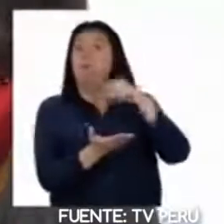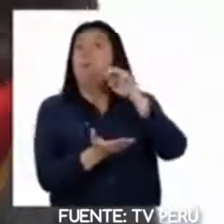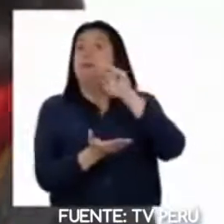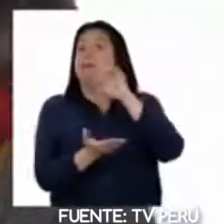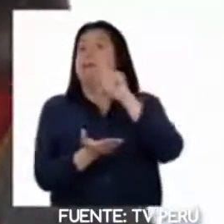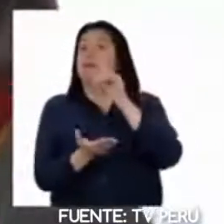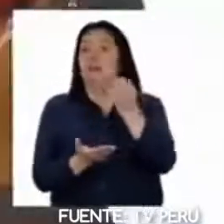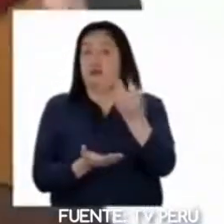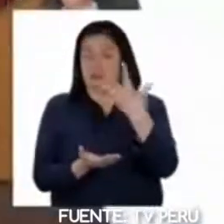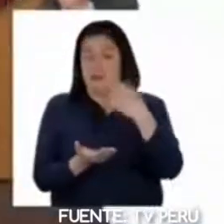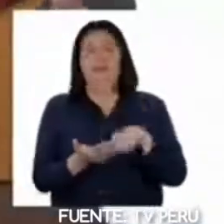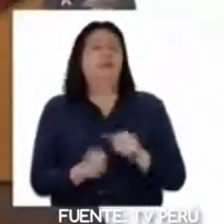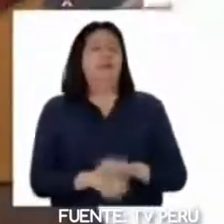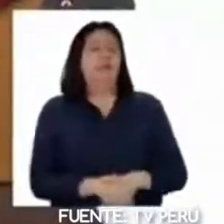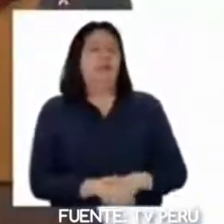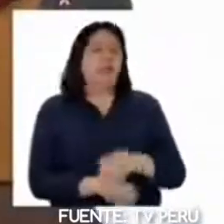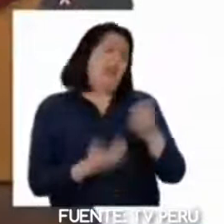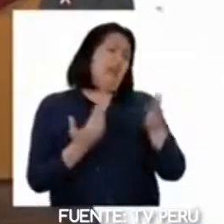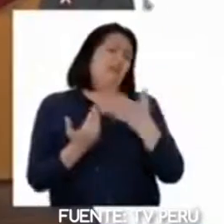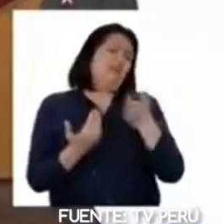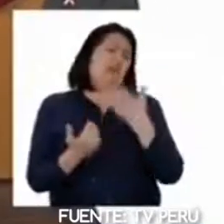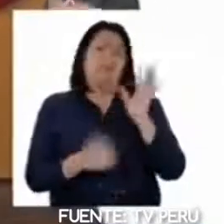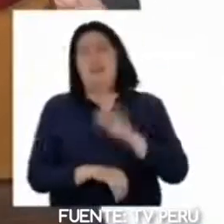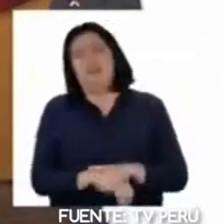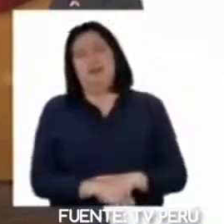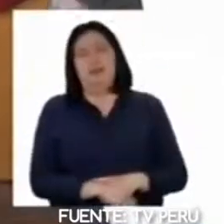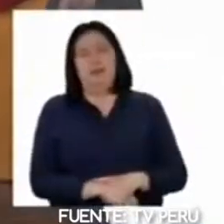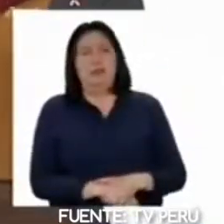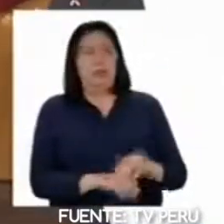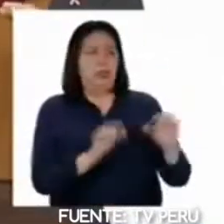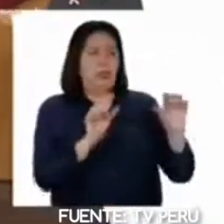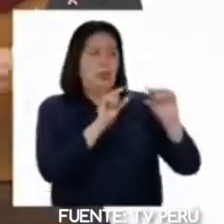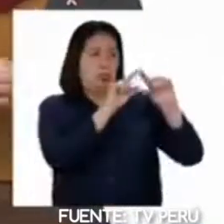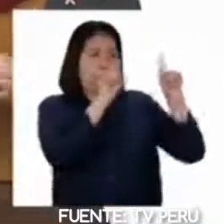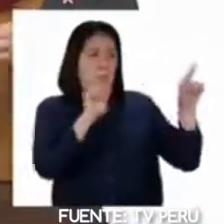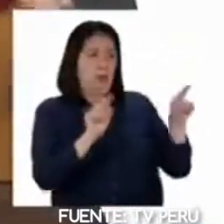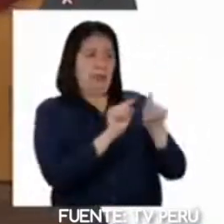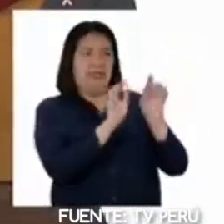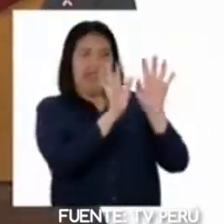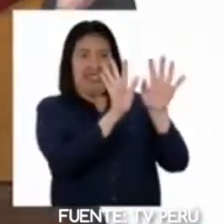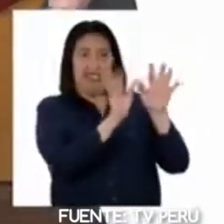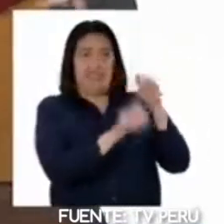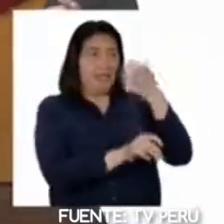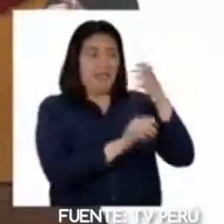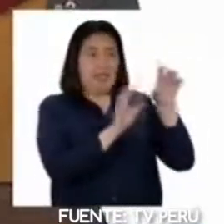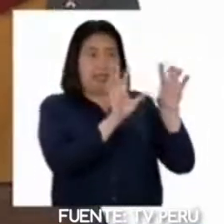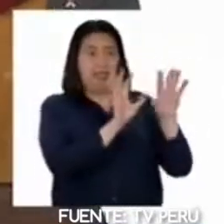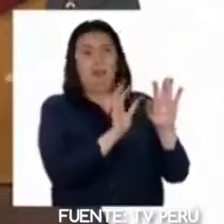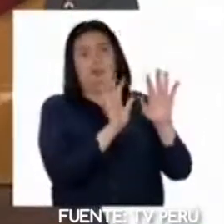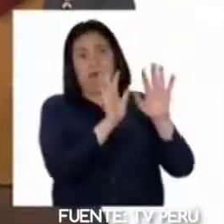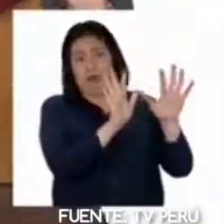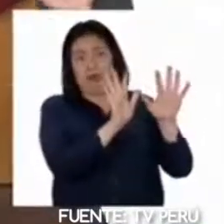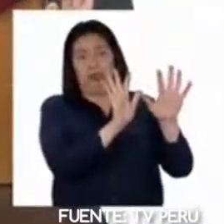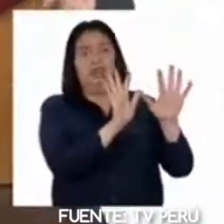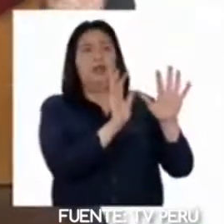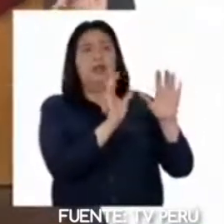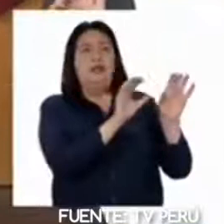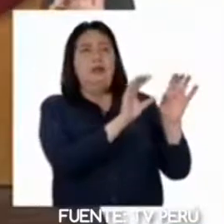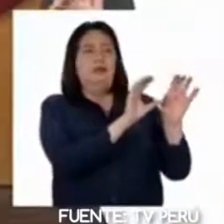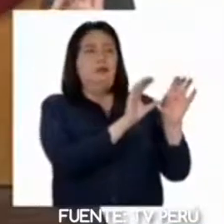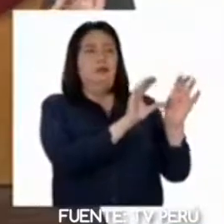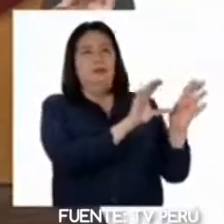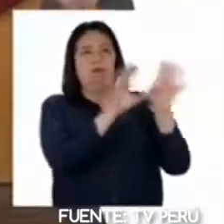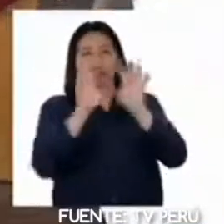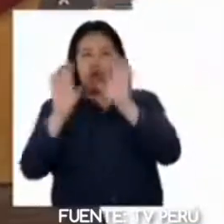Mateo nos escribe y nos dice, eso es muy fácil, que como el grupo de 10 manzanas es una decena, lo repito